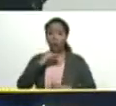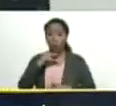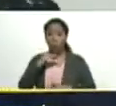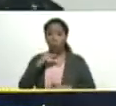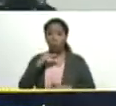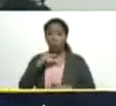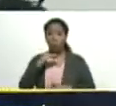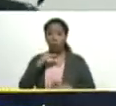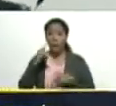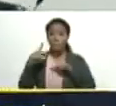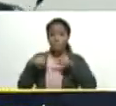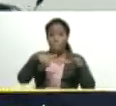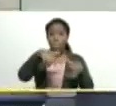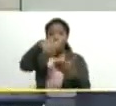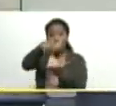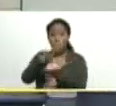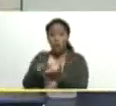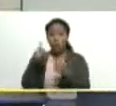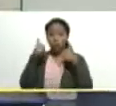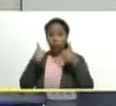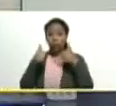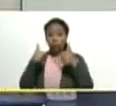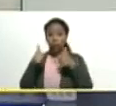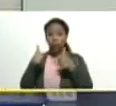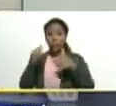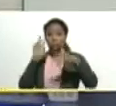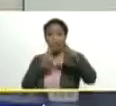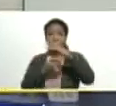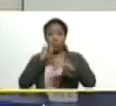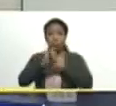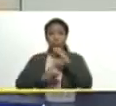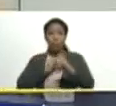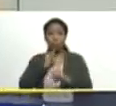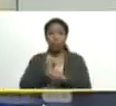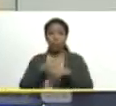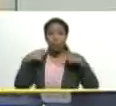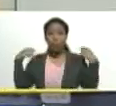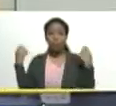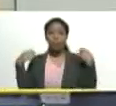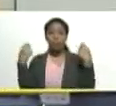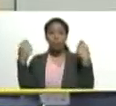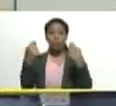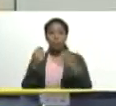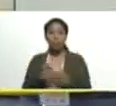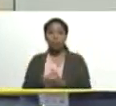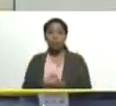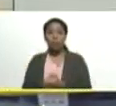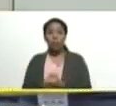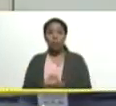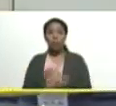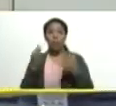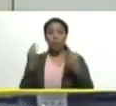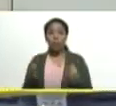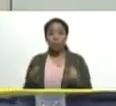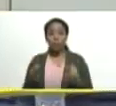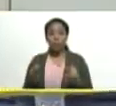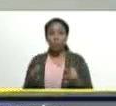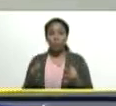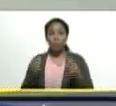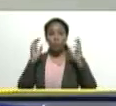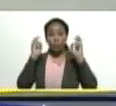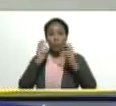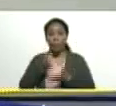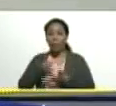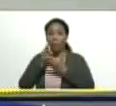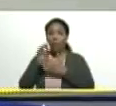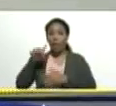credibilidad y vamos a explicar entonces cómo esta proyección internacional para promover y fomentar la calidad y el desarrollo del sector caficultor en